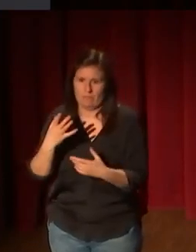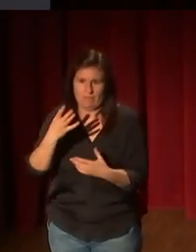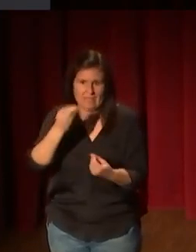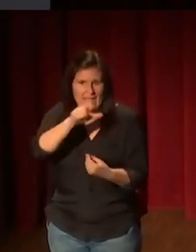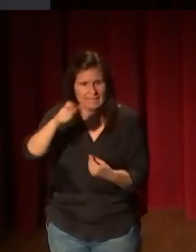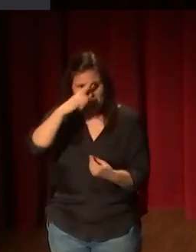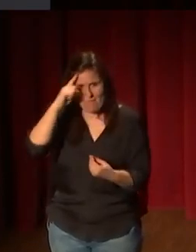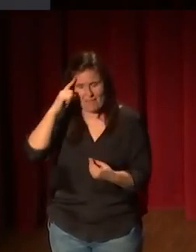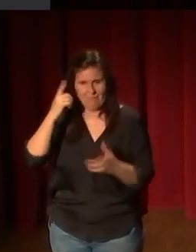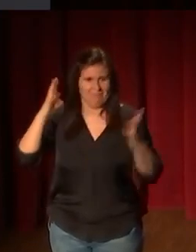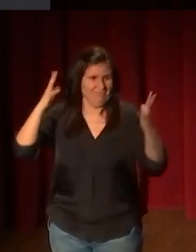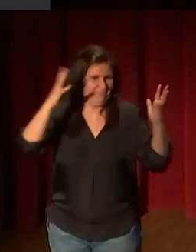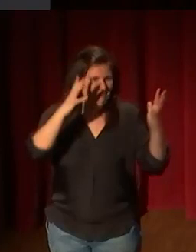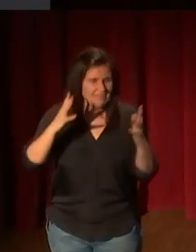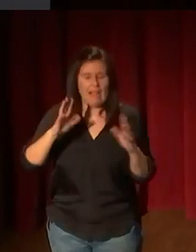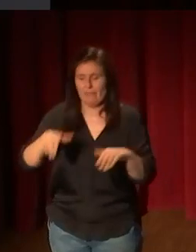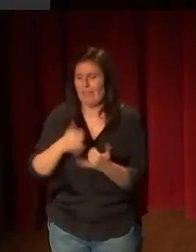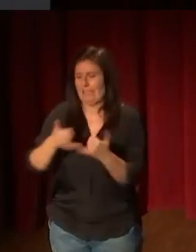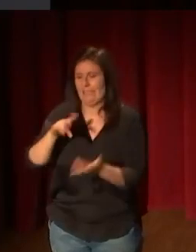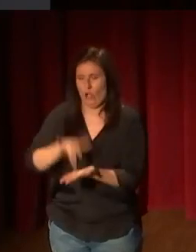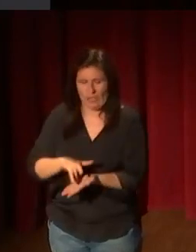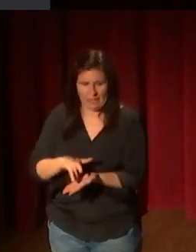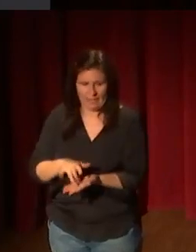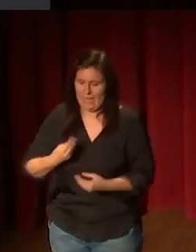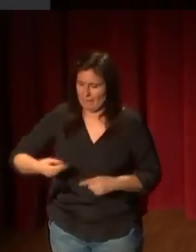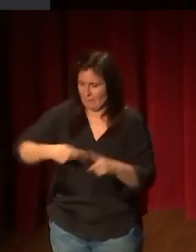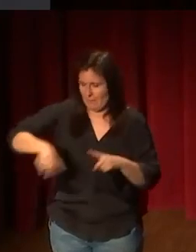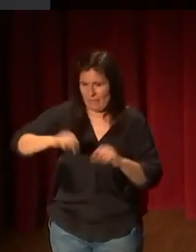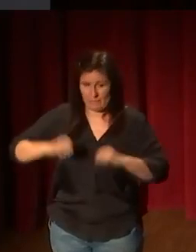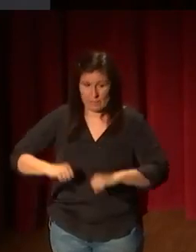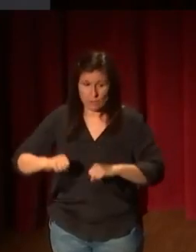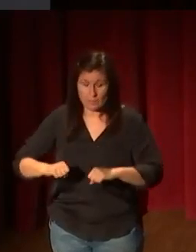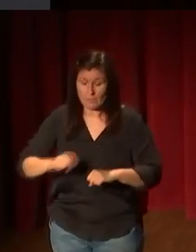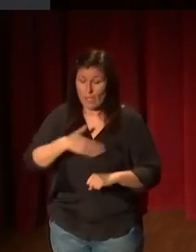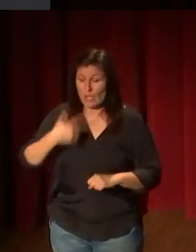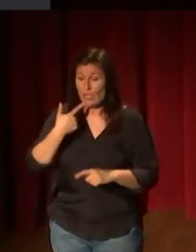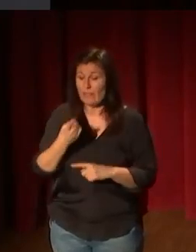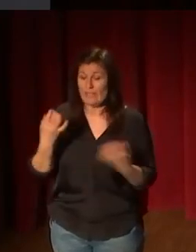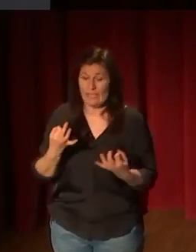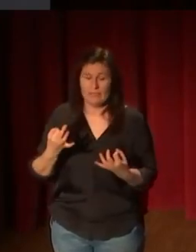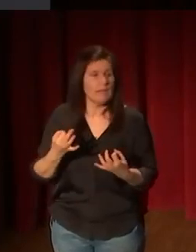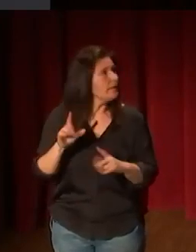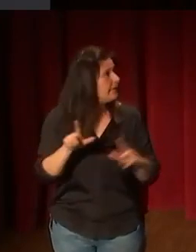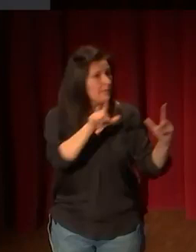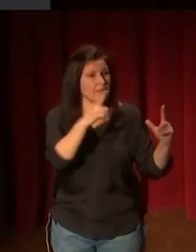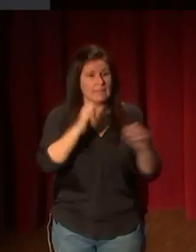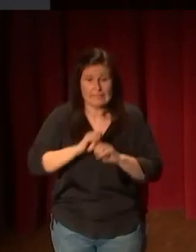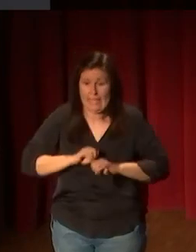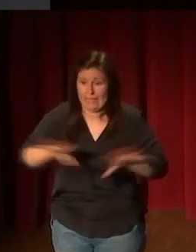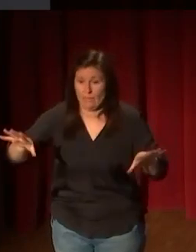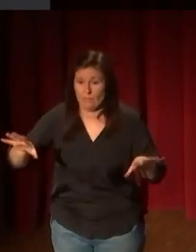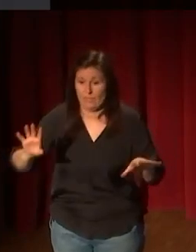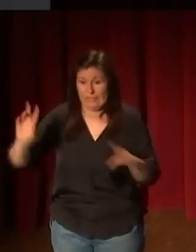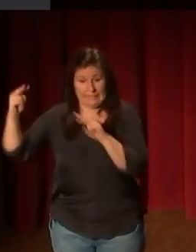madrid volvieron a celebrarse con en la misma plaza maior lo que les quiero señalar es que la imagen que se difunde en